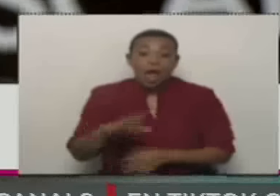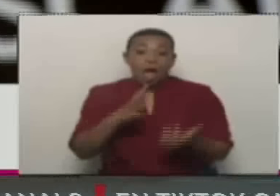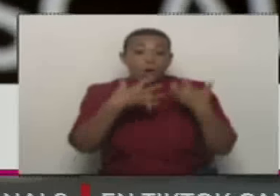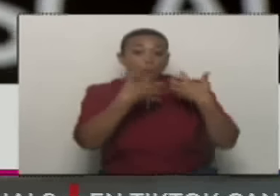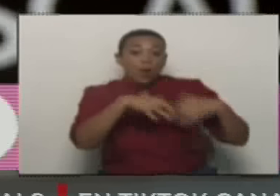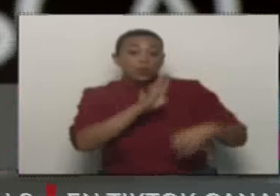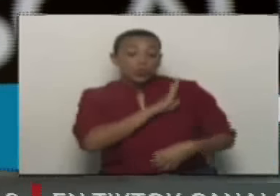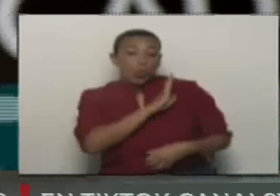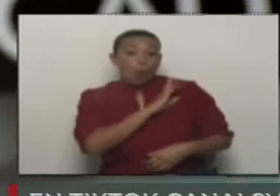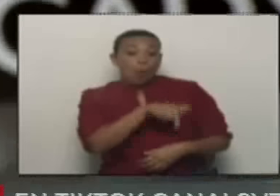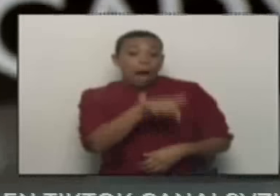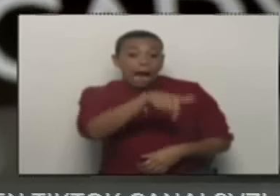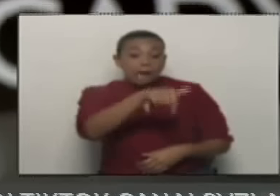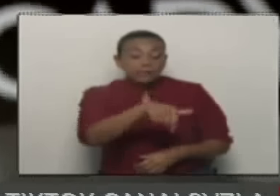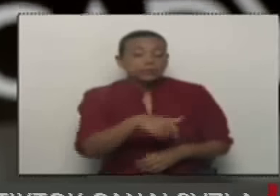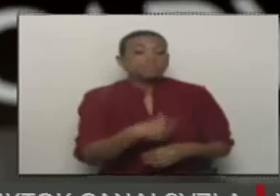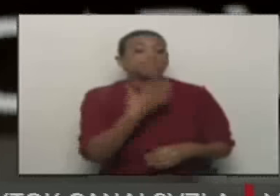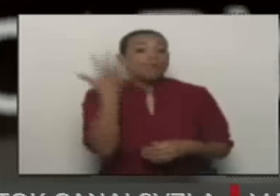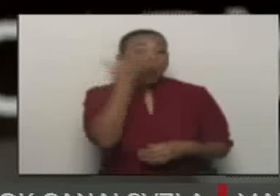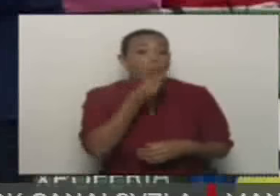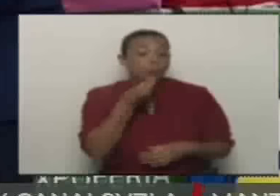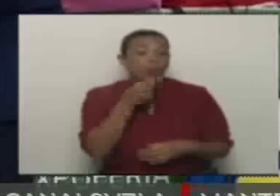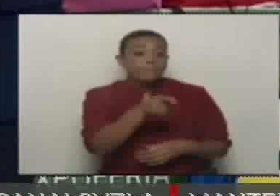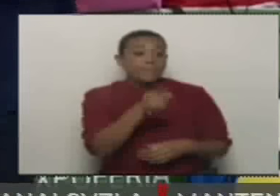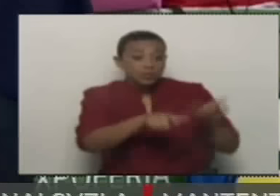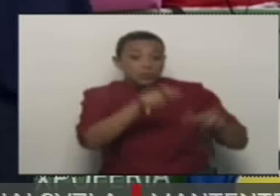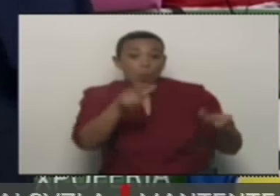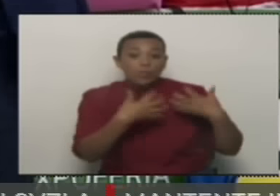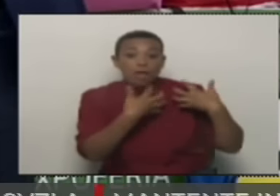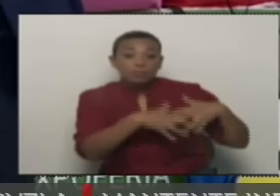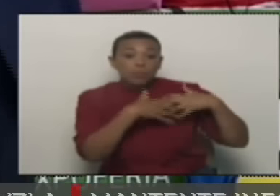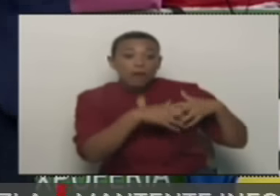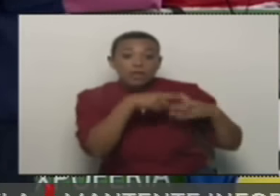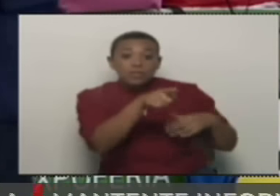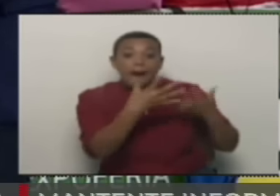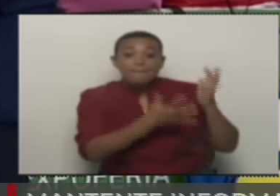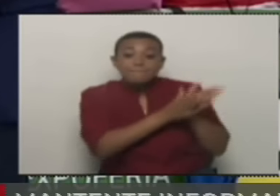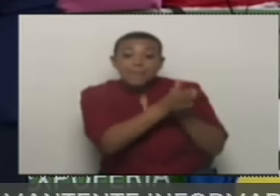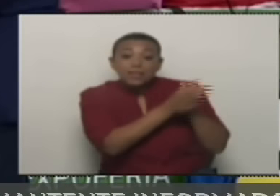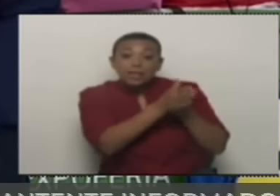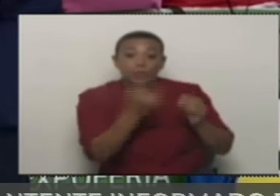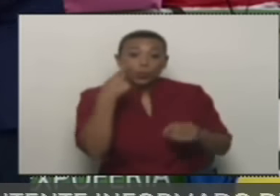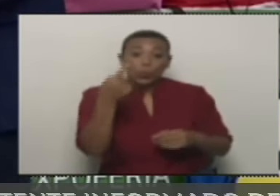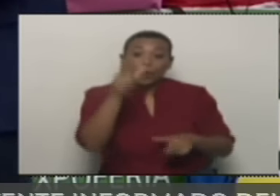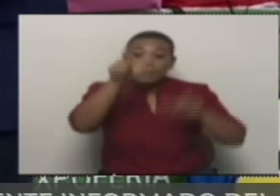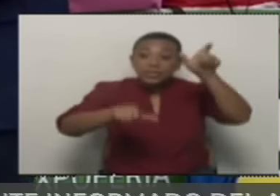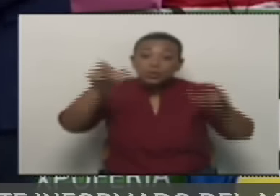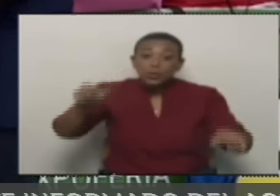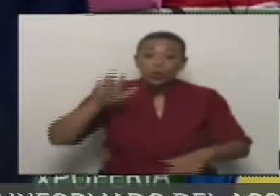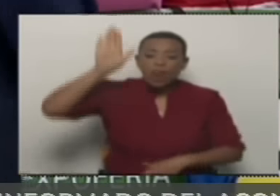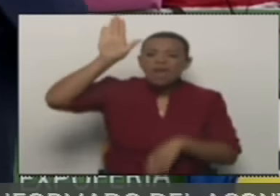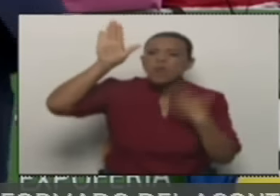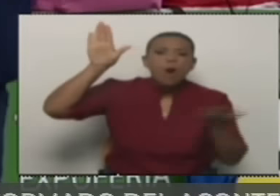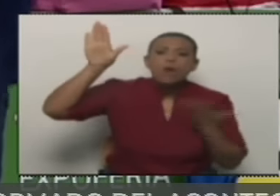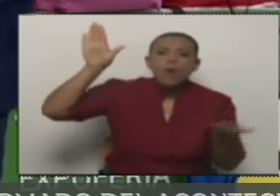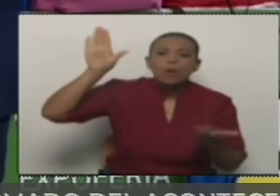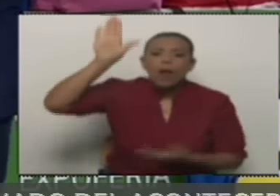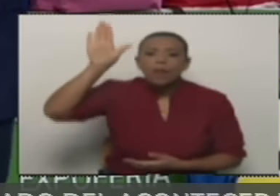Ajá. Aquí están los muchachos dueños de las empresas. Dueños de las empresas, los emprendedores. Bueno, los emprendedores, levanten la mano,